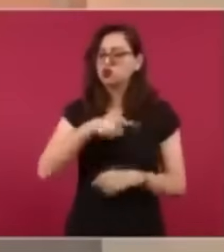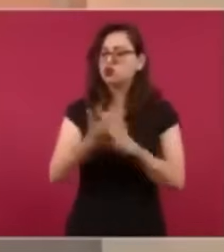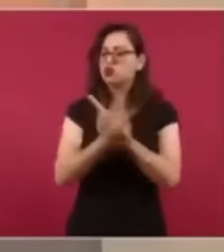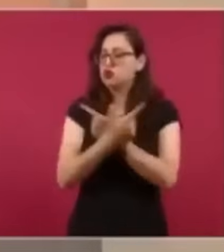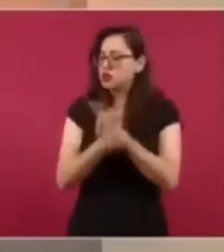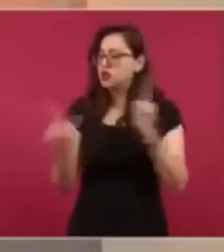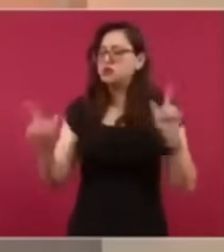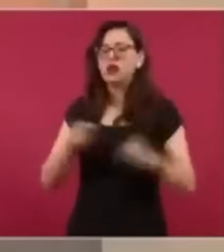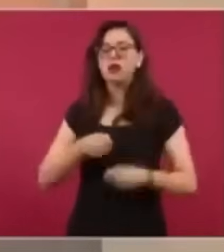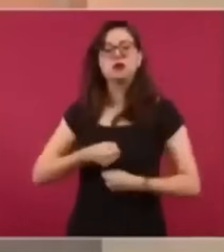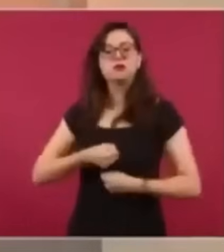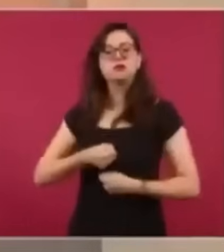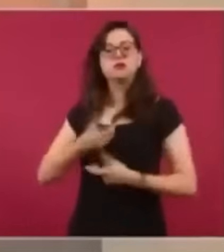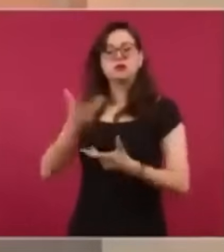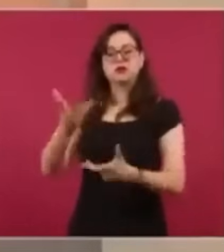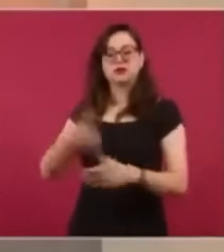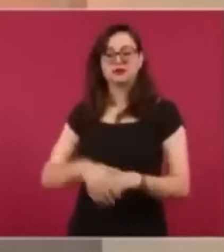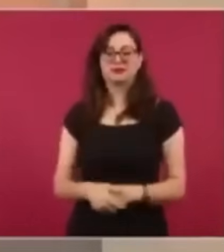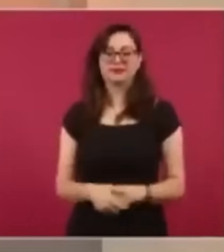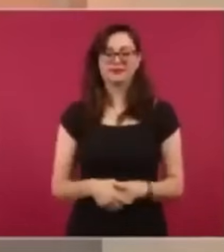nuestra libertad editorial.